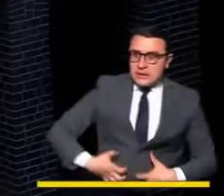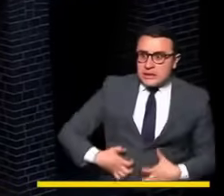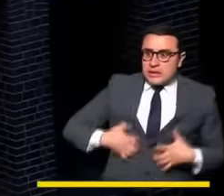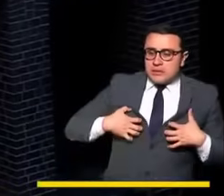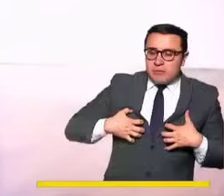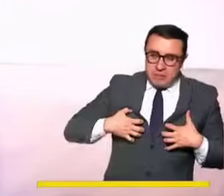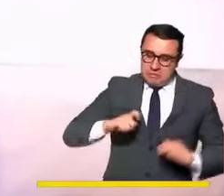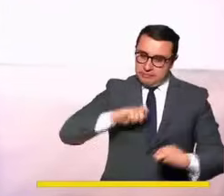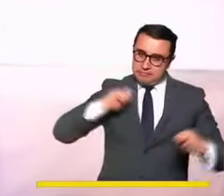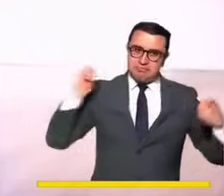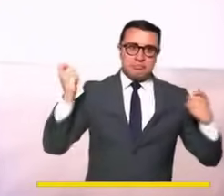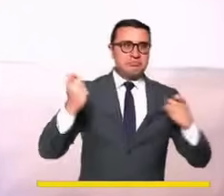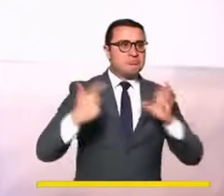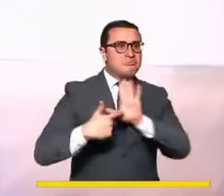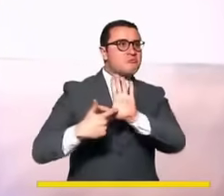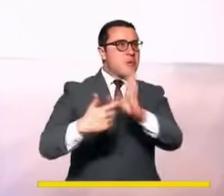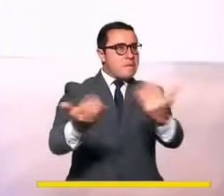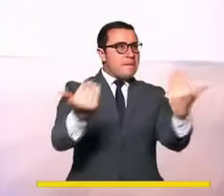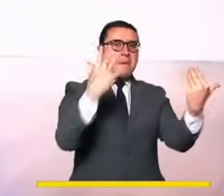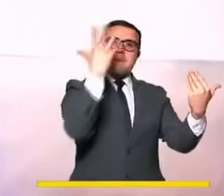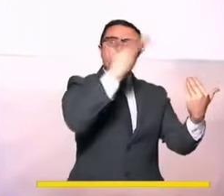ser oferentes de turismo?